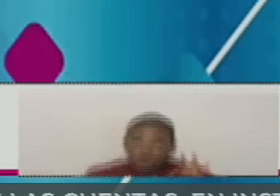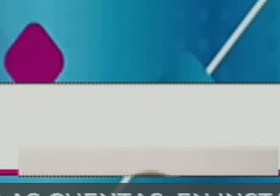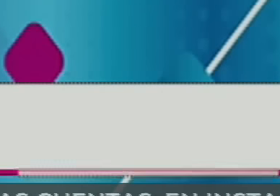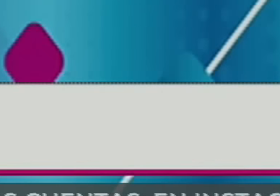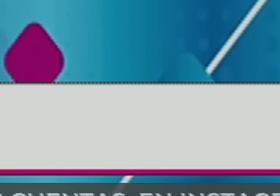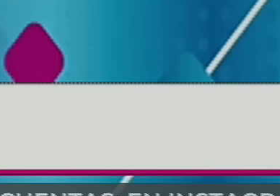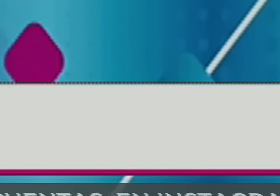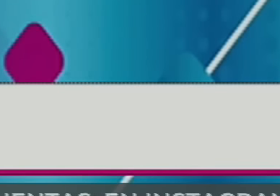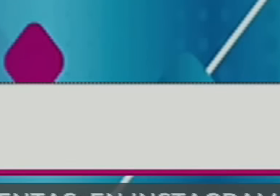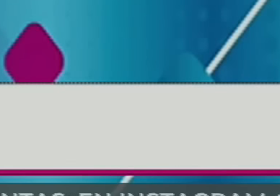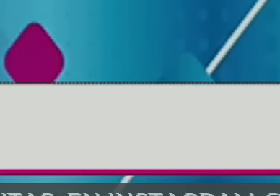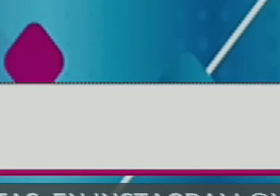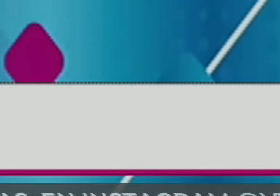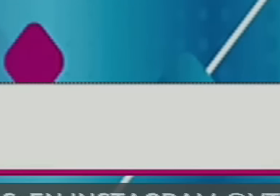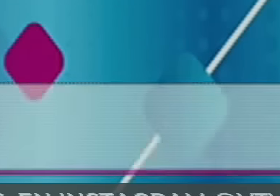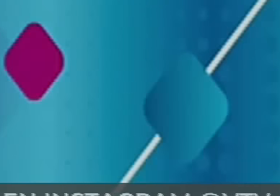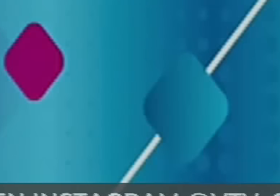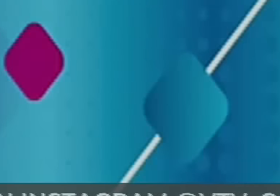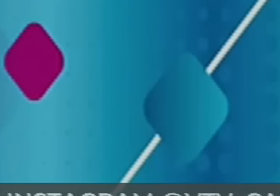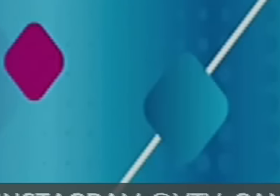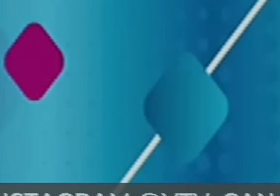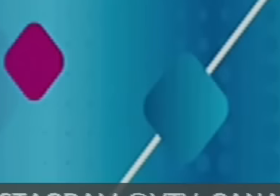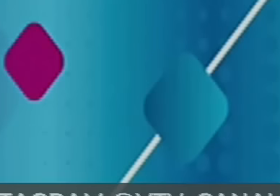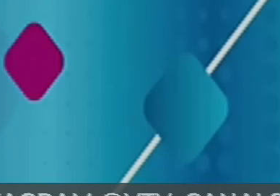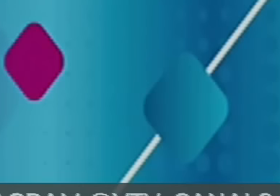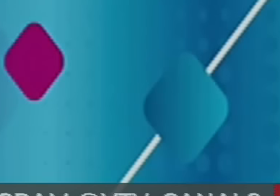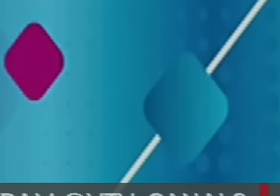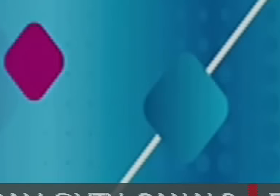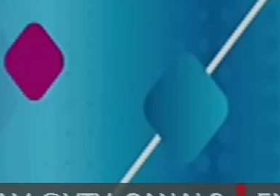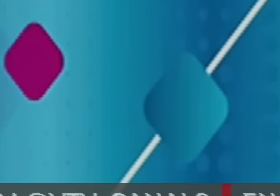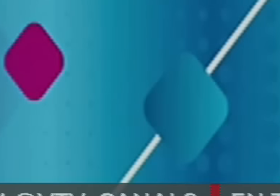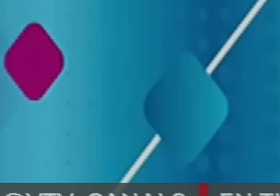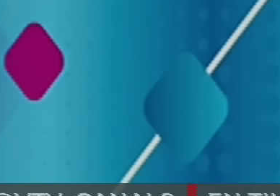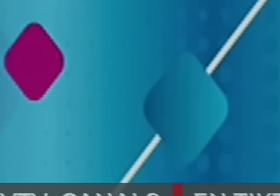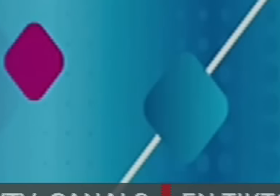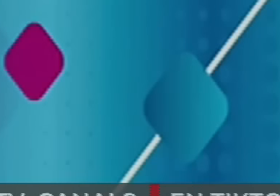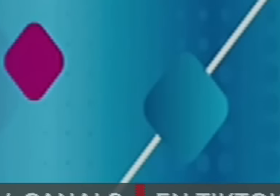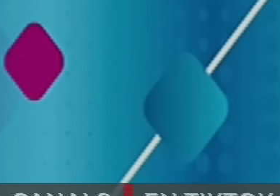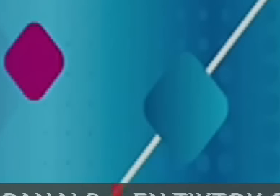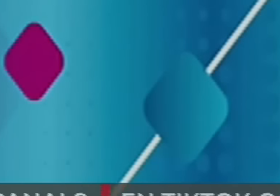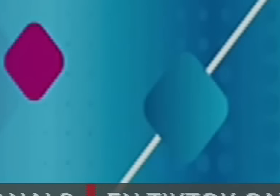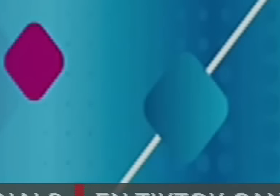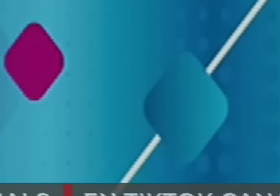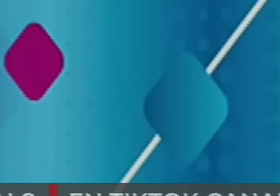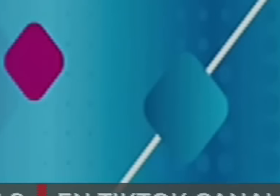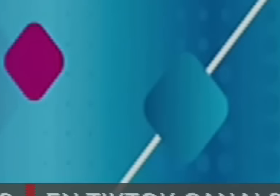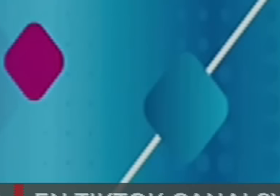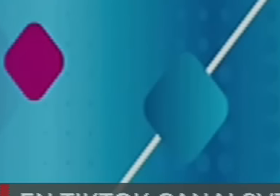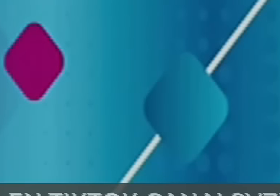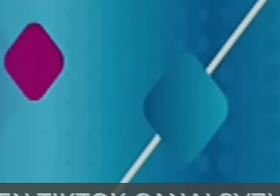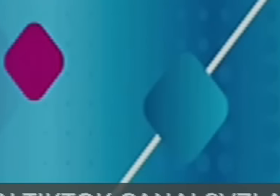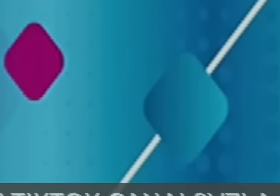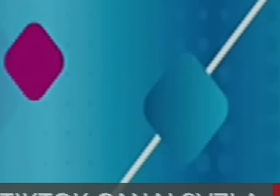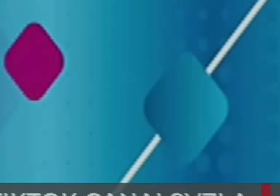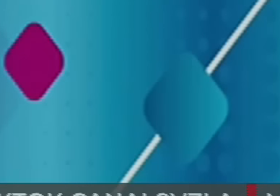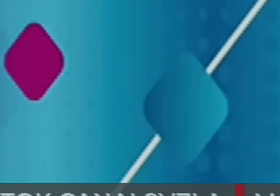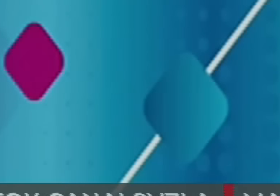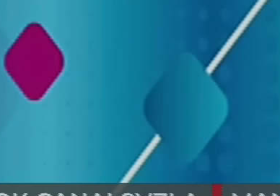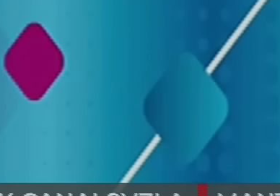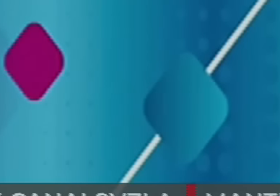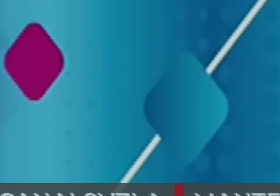producción, daquilo que llega a la mesa de los ciudadanos brasileños, proviene de la